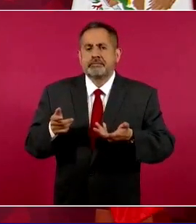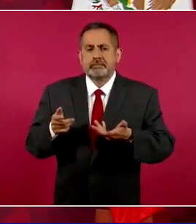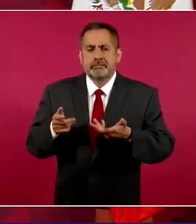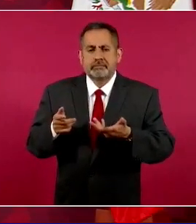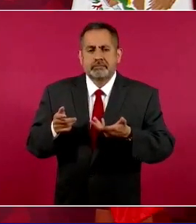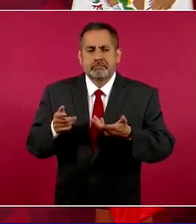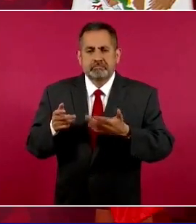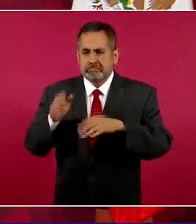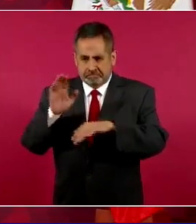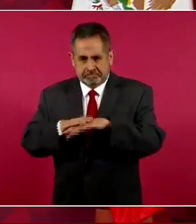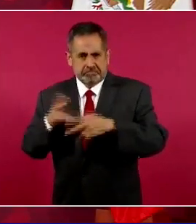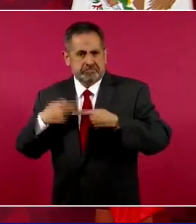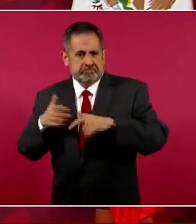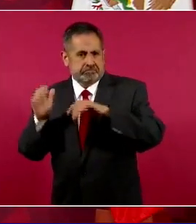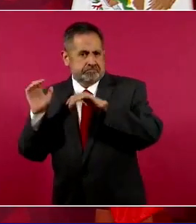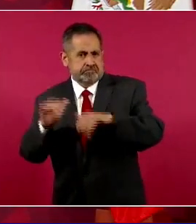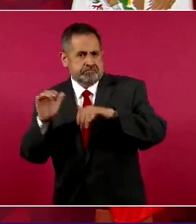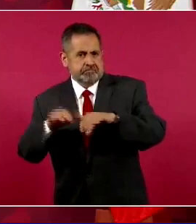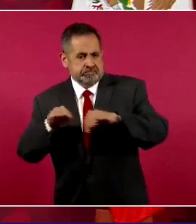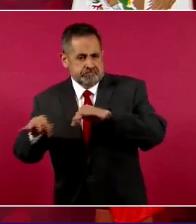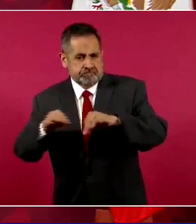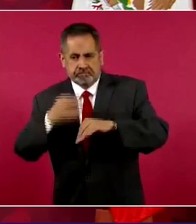el empleo.